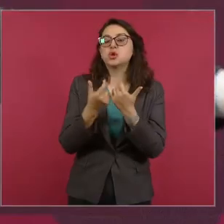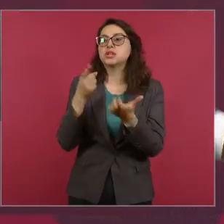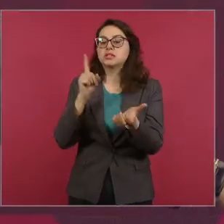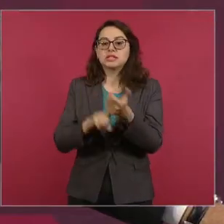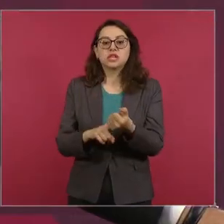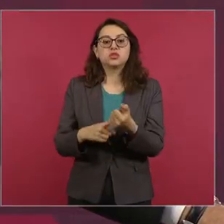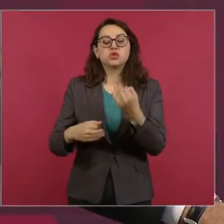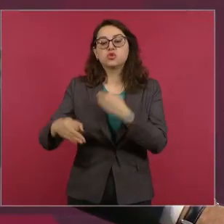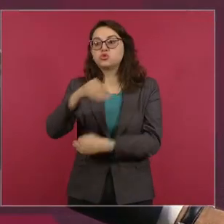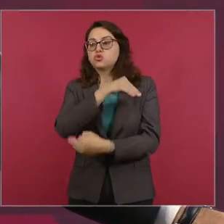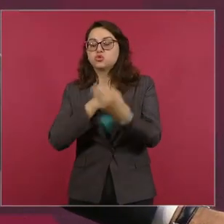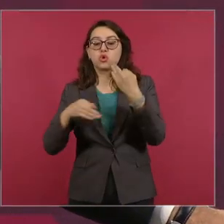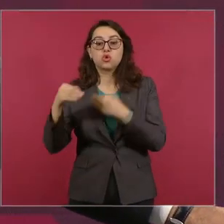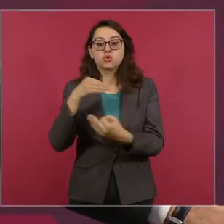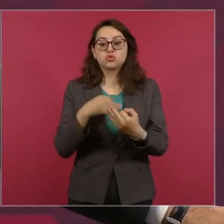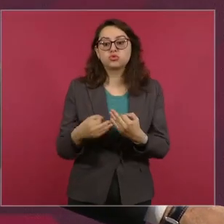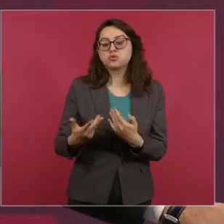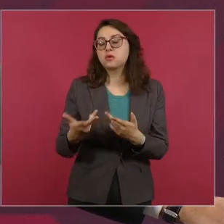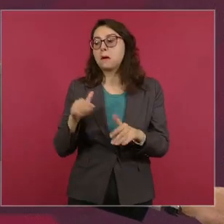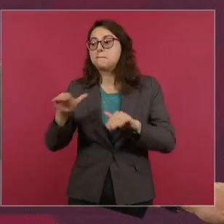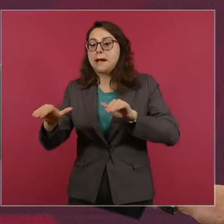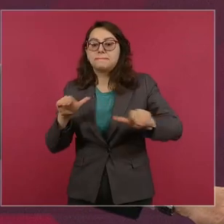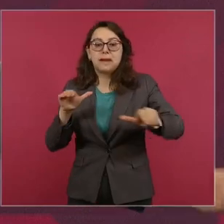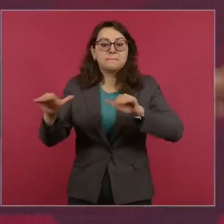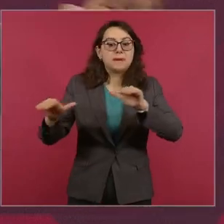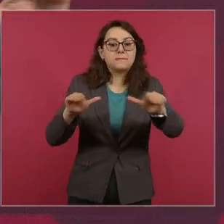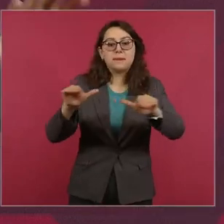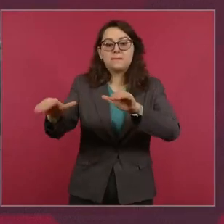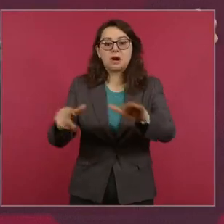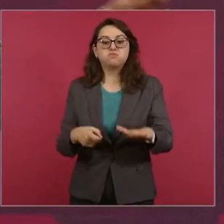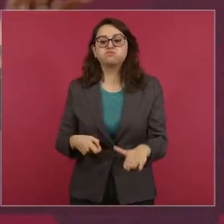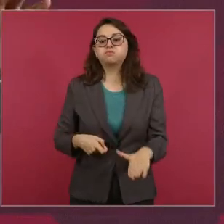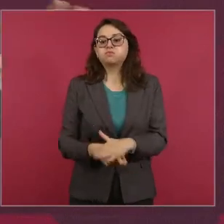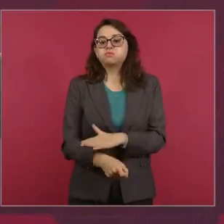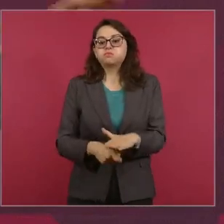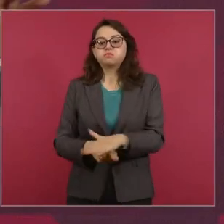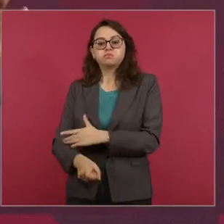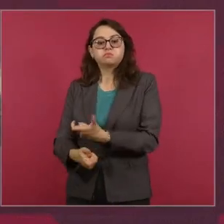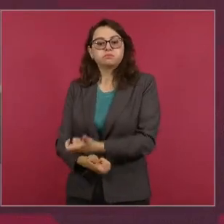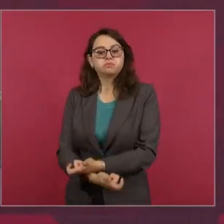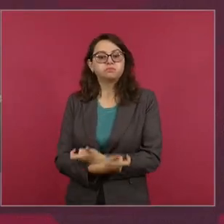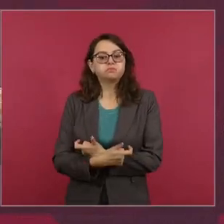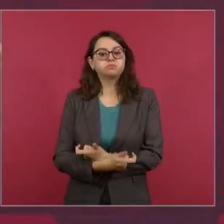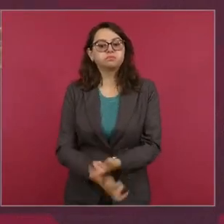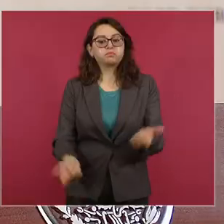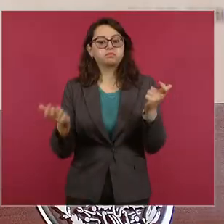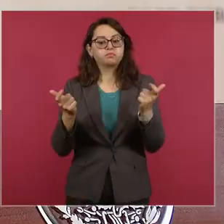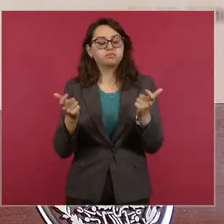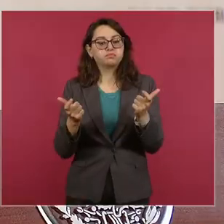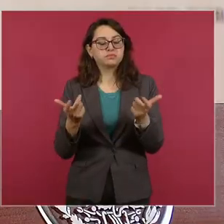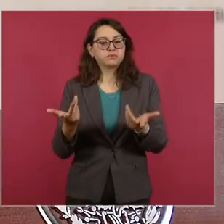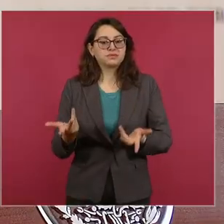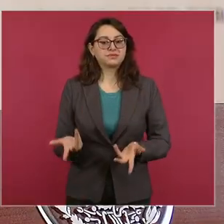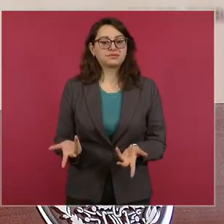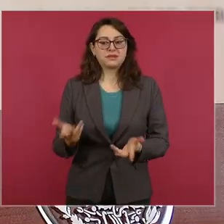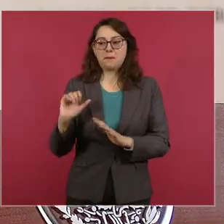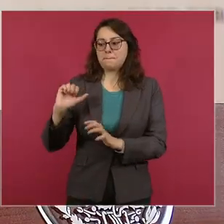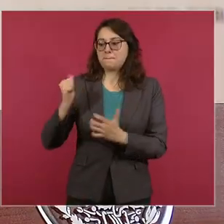y le tocaba todo el presupuesto, la mayor parte